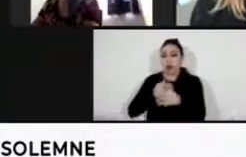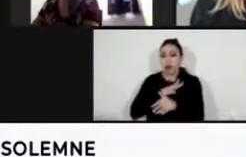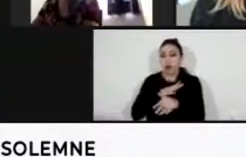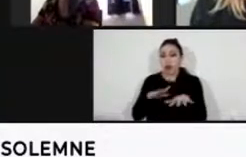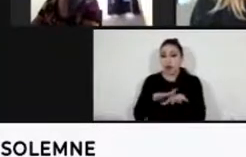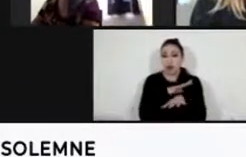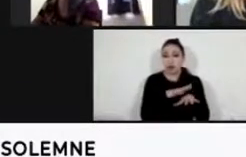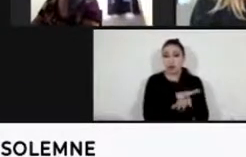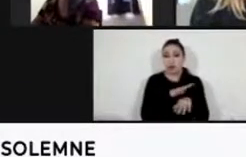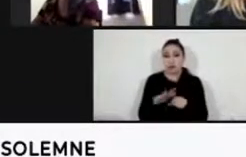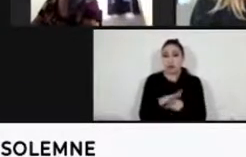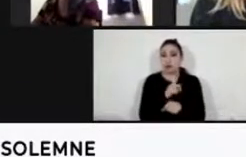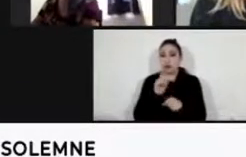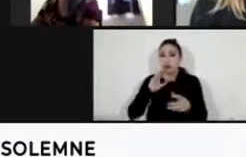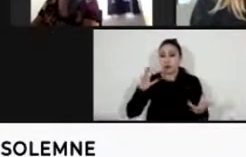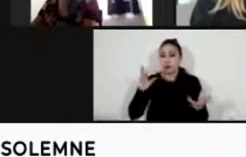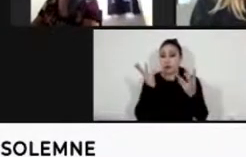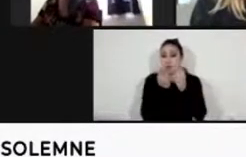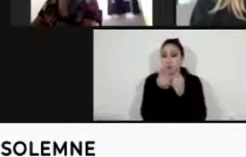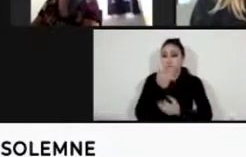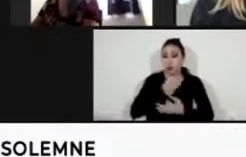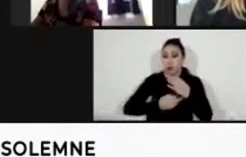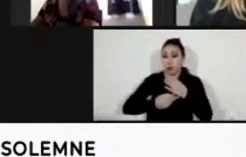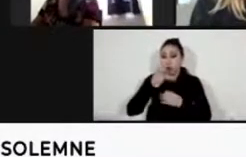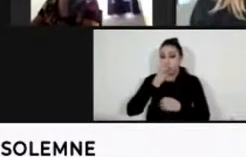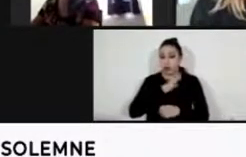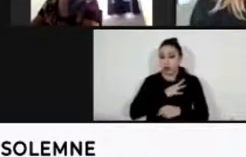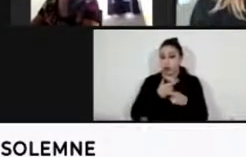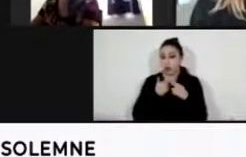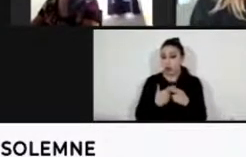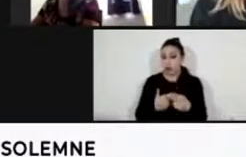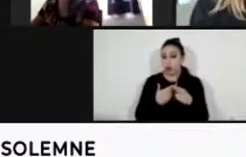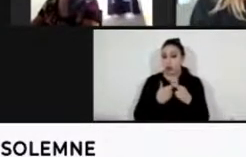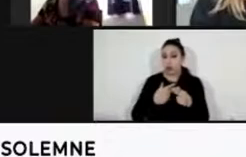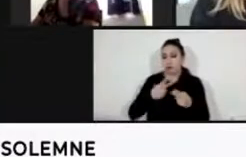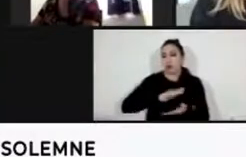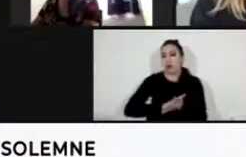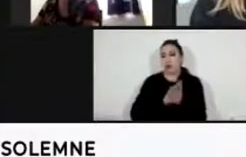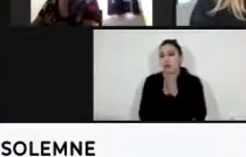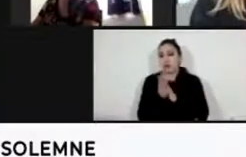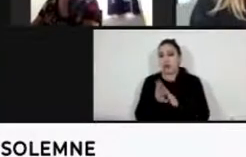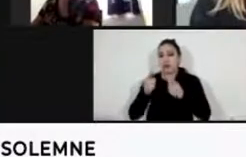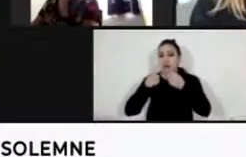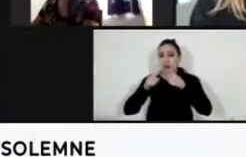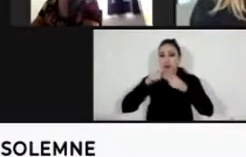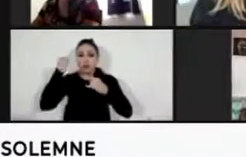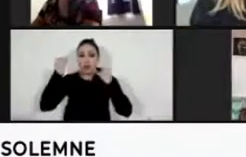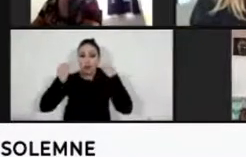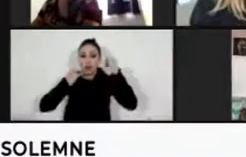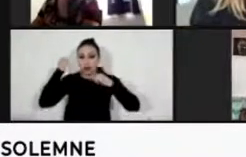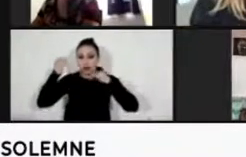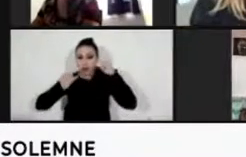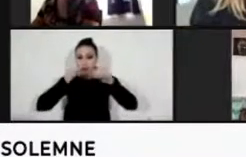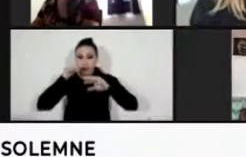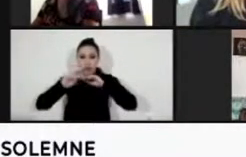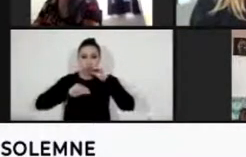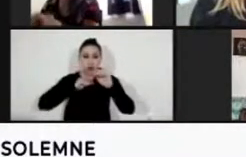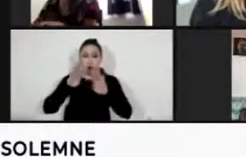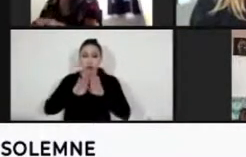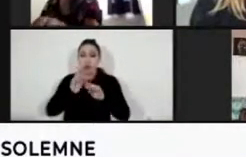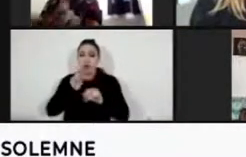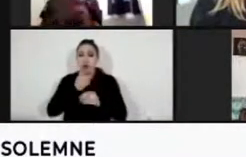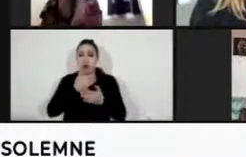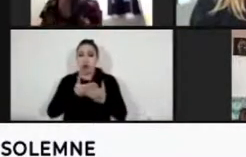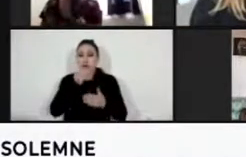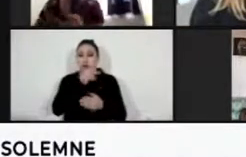finalidad del conocimiento es poner en práctica el ejercicio de esas nobles ideas de manera objetiva e informada. Solo se